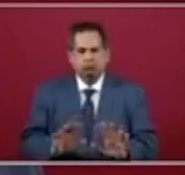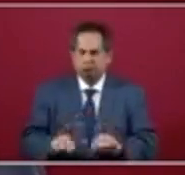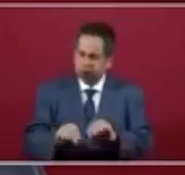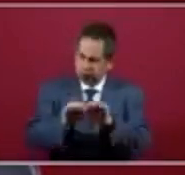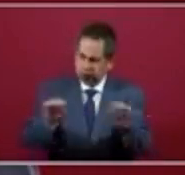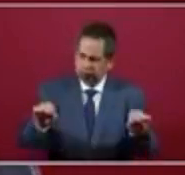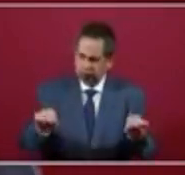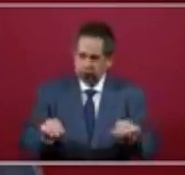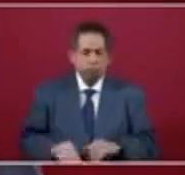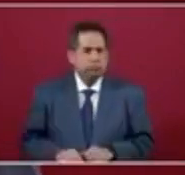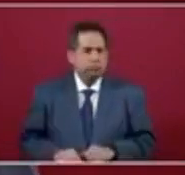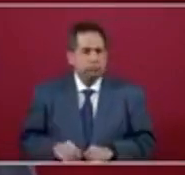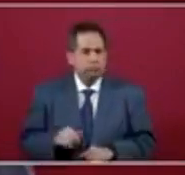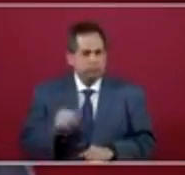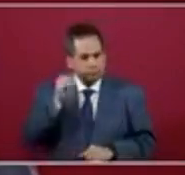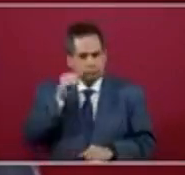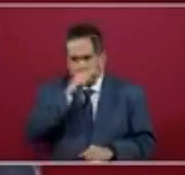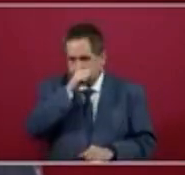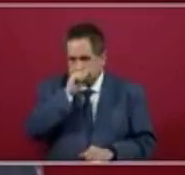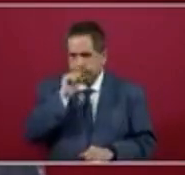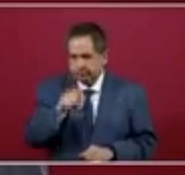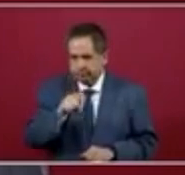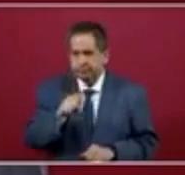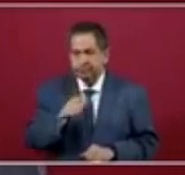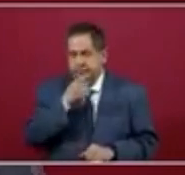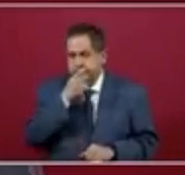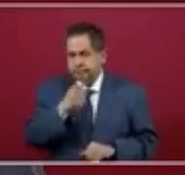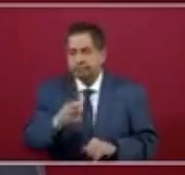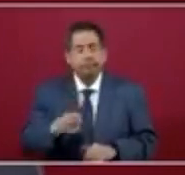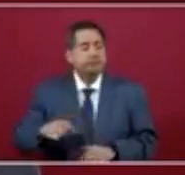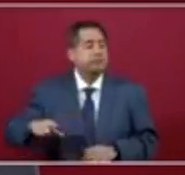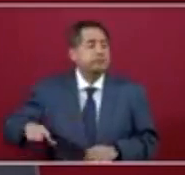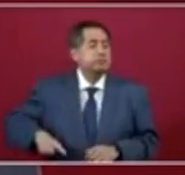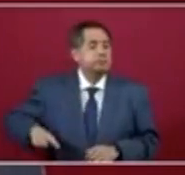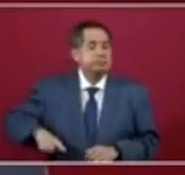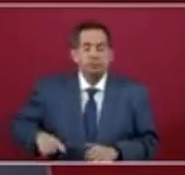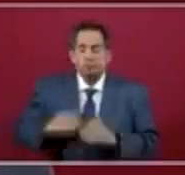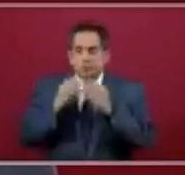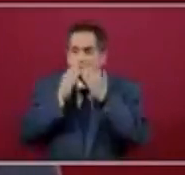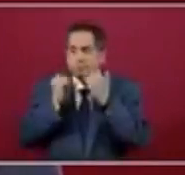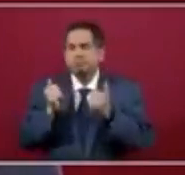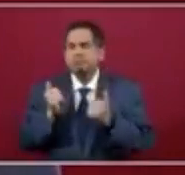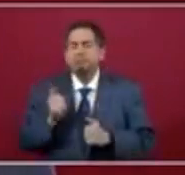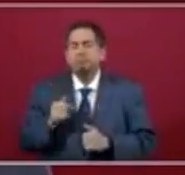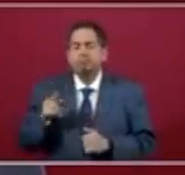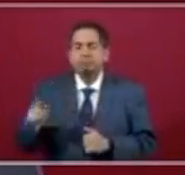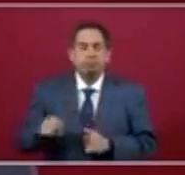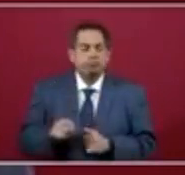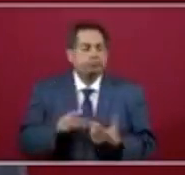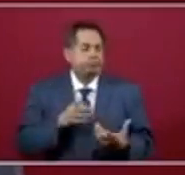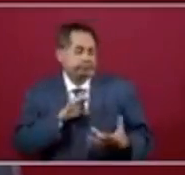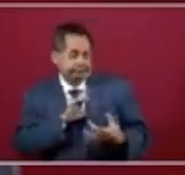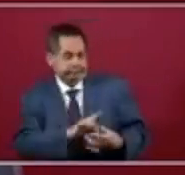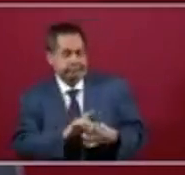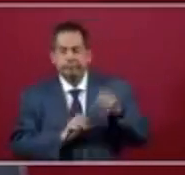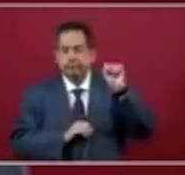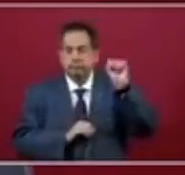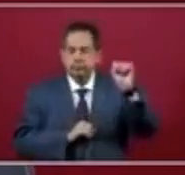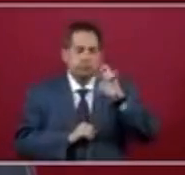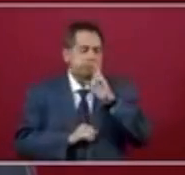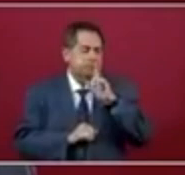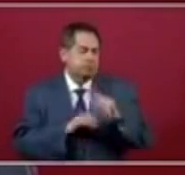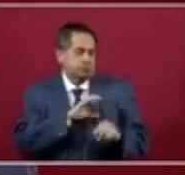hablé de que el gobierno no tiene sindicatos